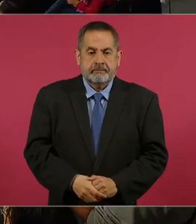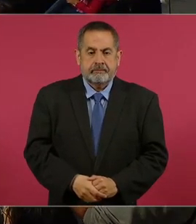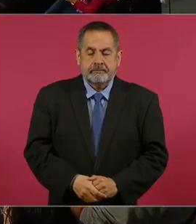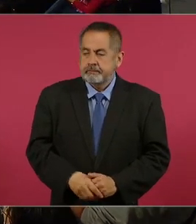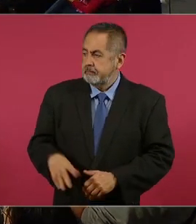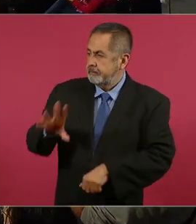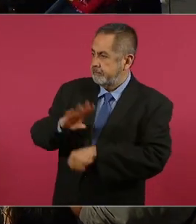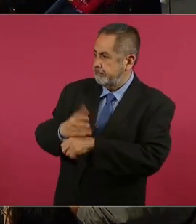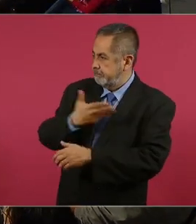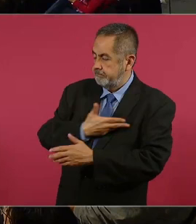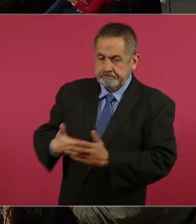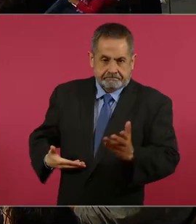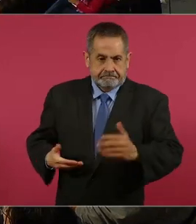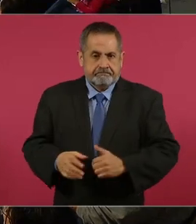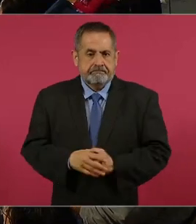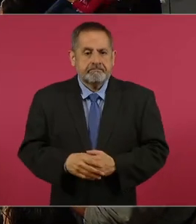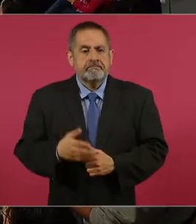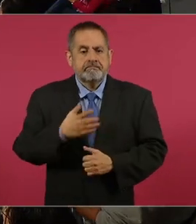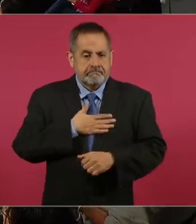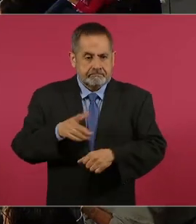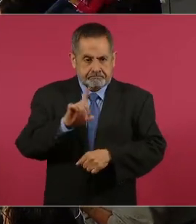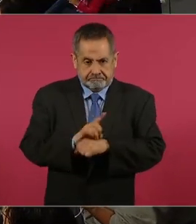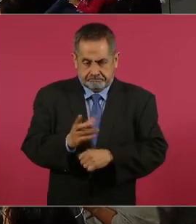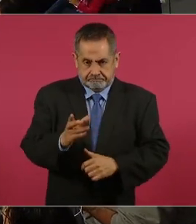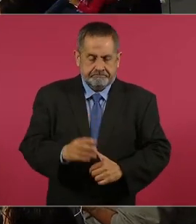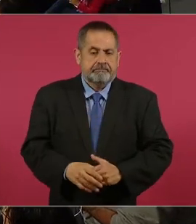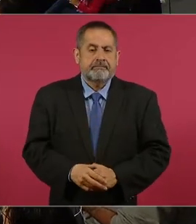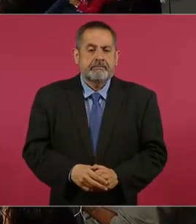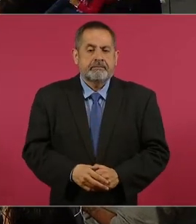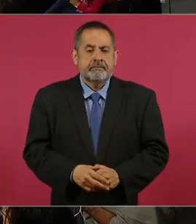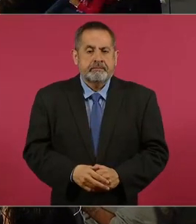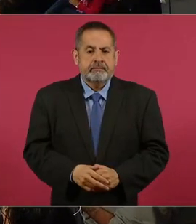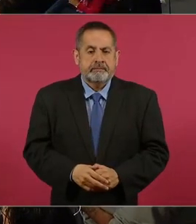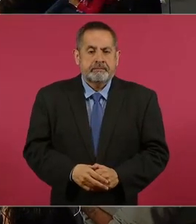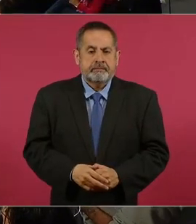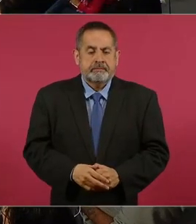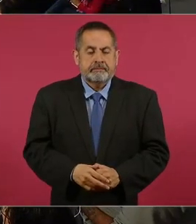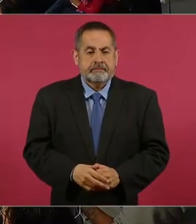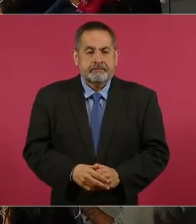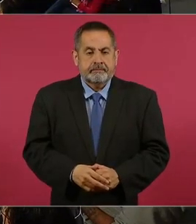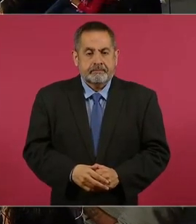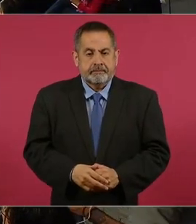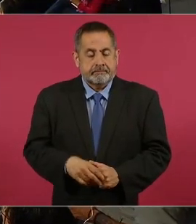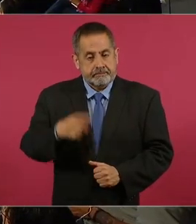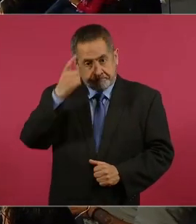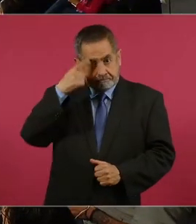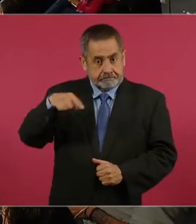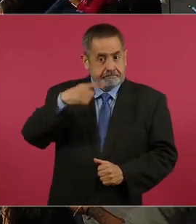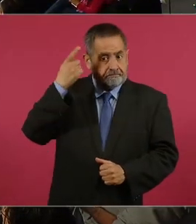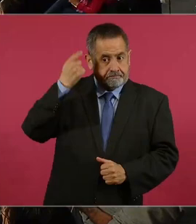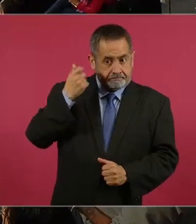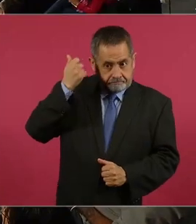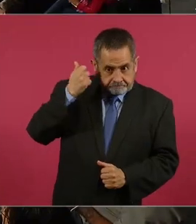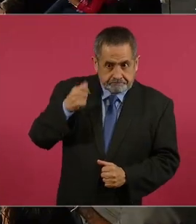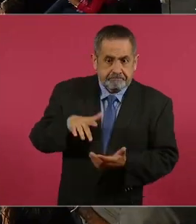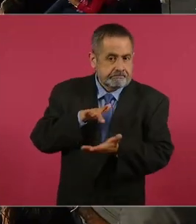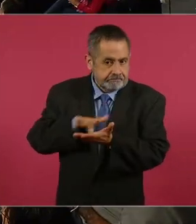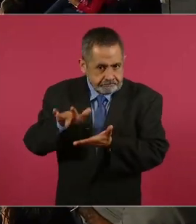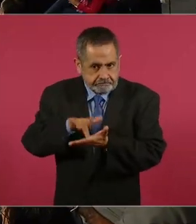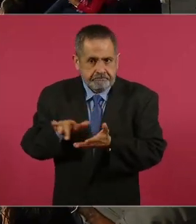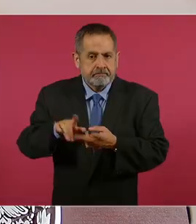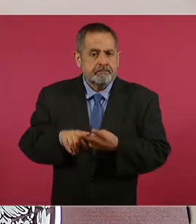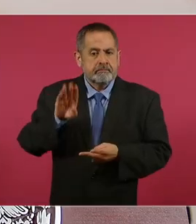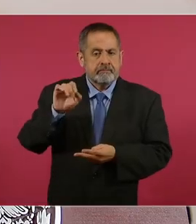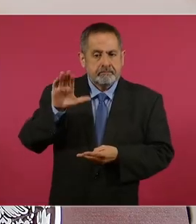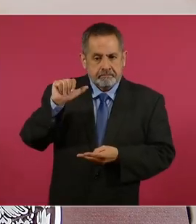Con su permiso, señor presidente, muy buenos días. Para atender los pagos de las pensiones, los apoyos y las becas